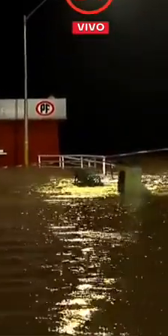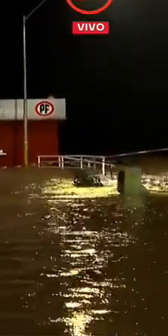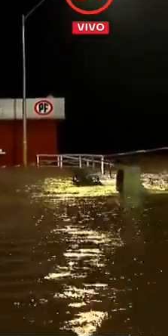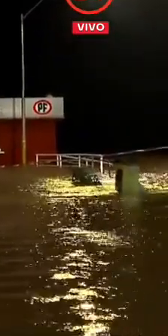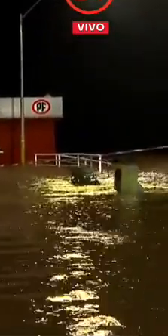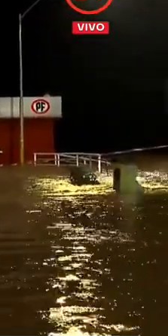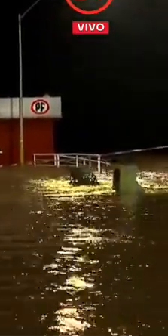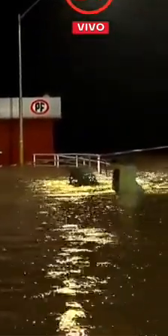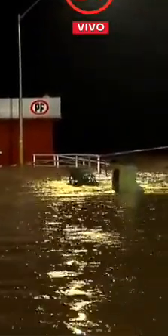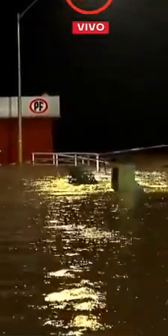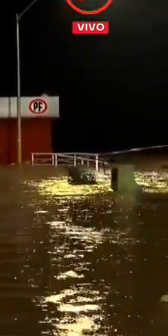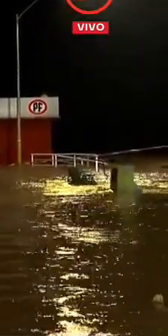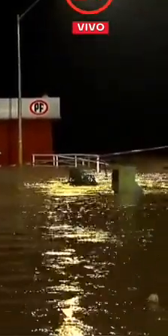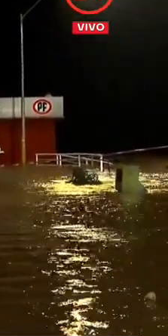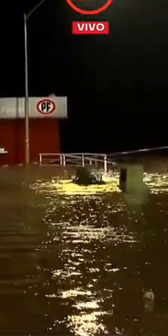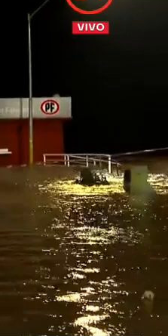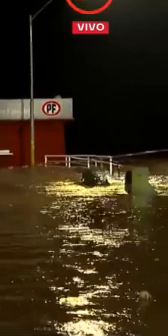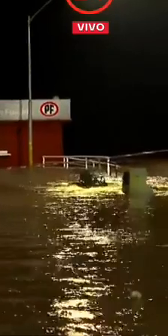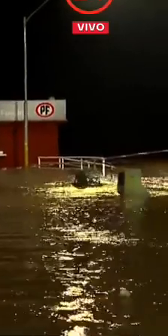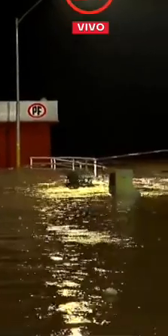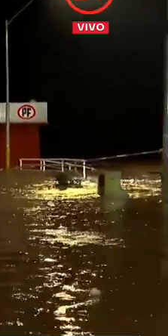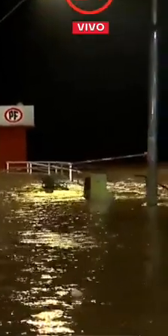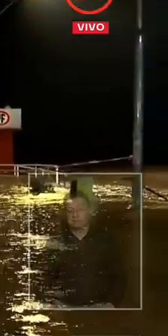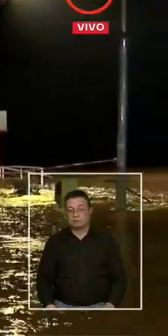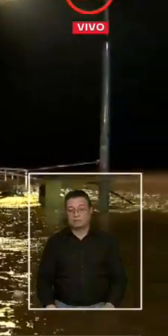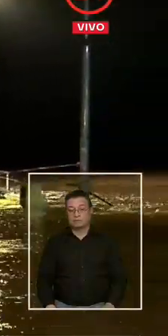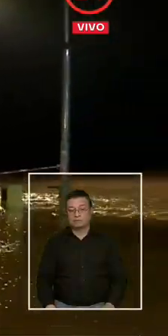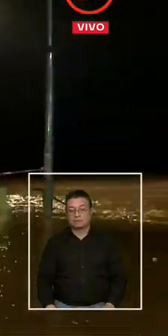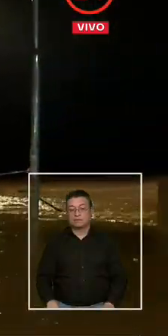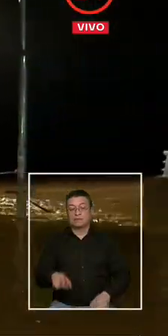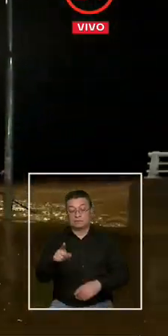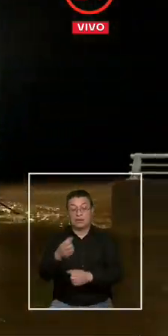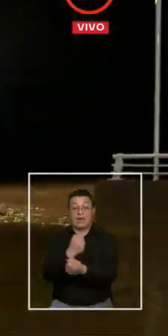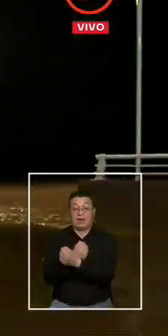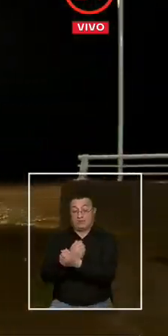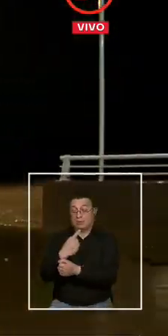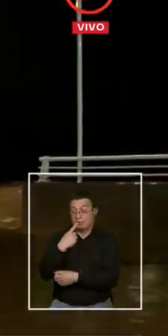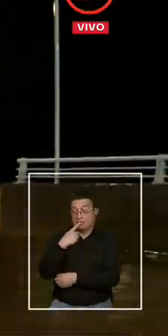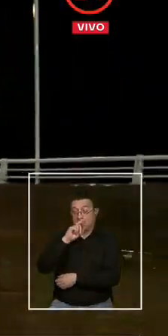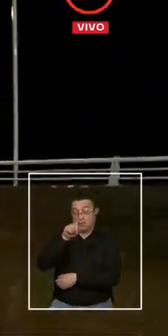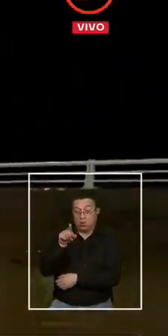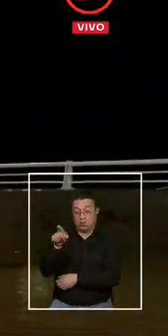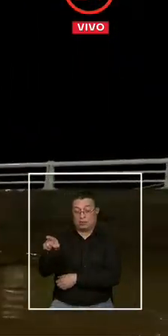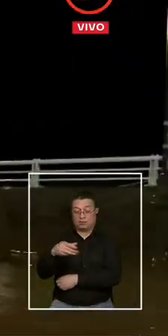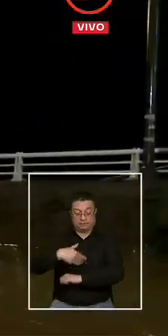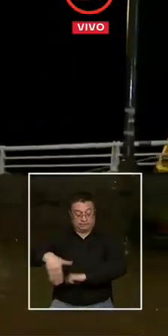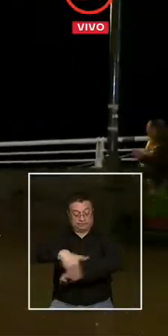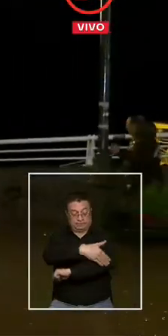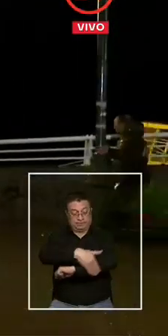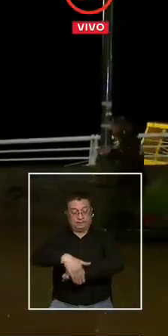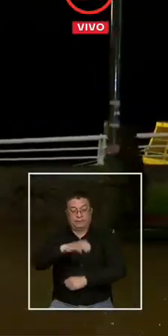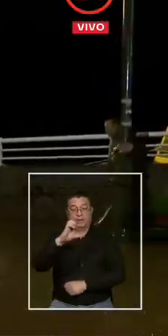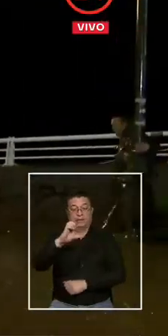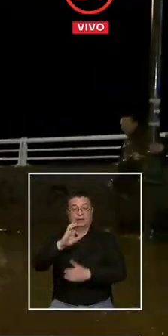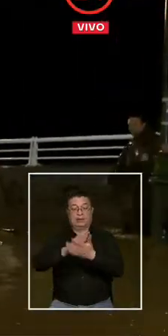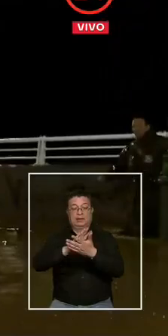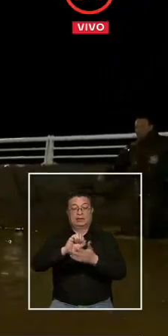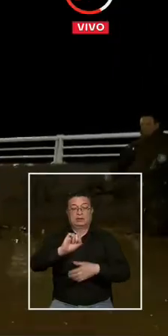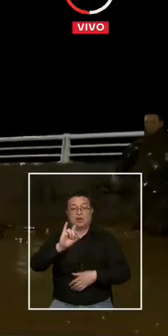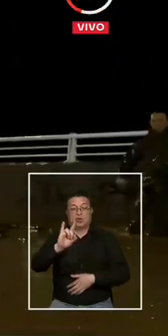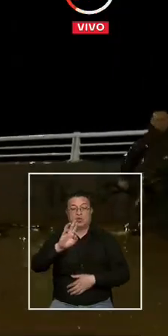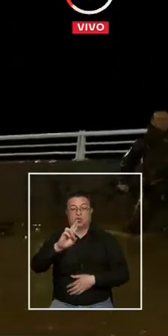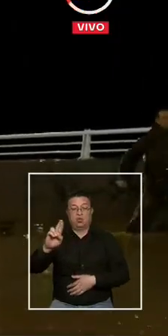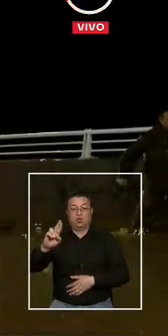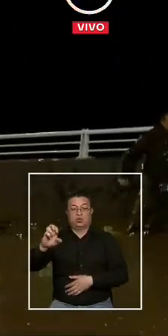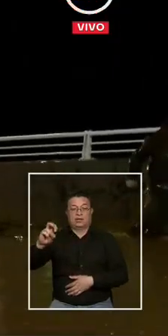río del río Maule, ahí viene el mayor de Carabineros, le voy a preguntar, acá estamos en la avenida de Chaurren, esto es una avenida, la avenida de